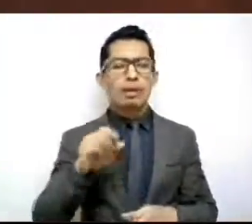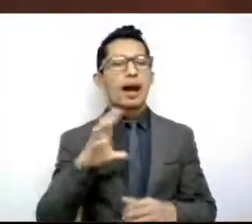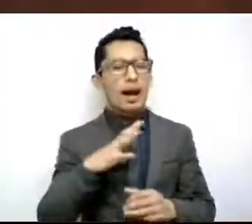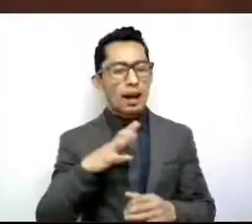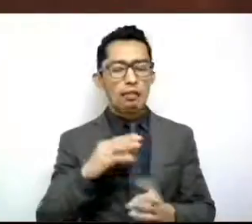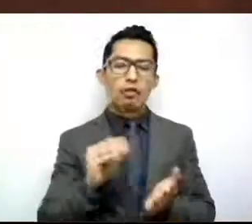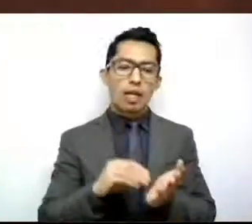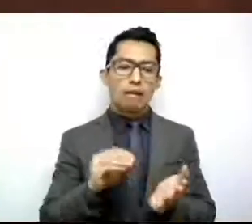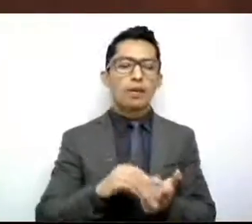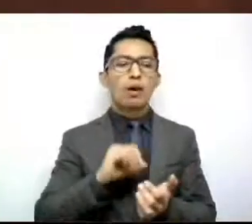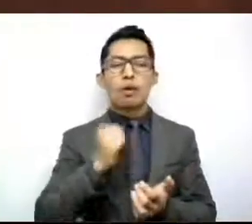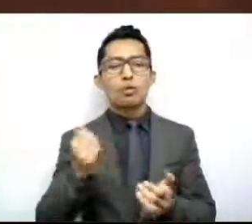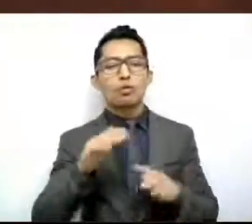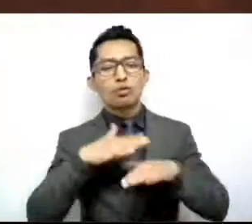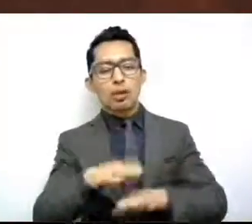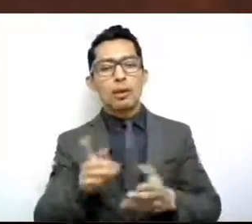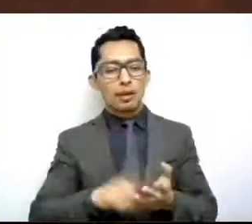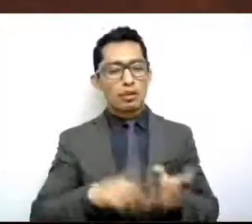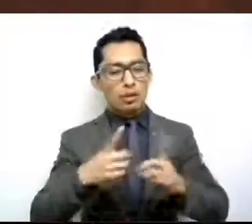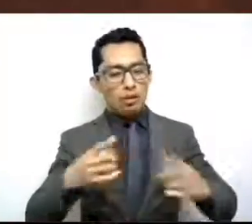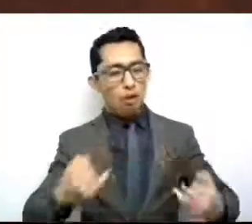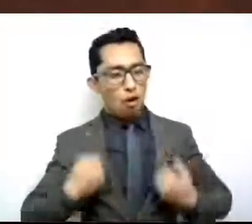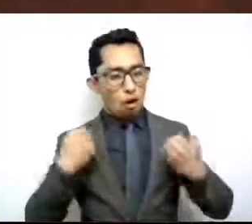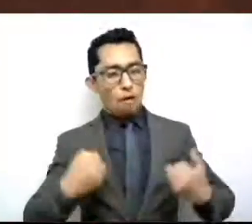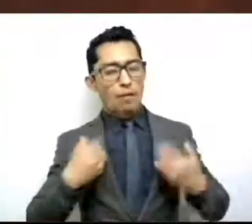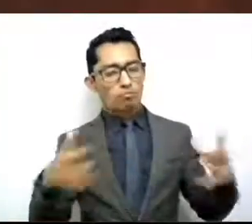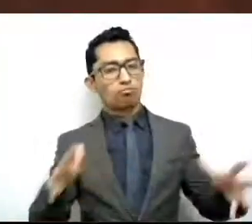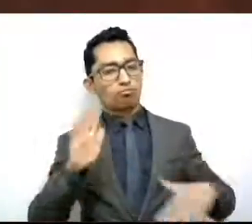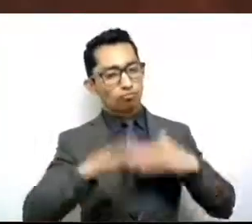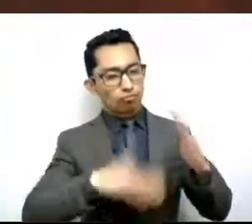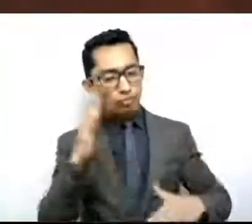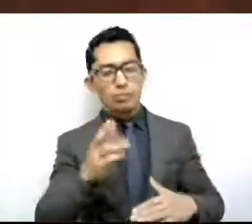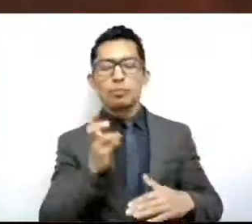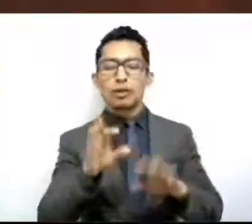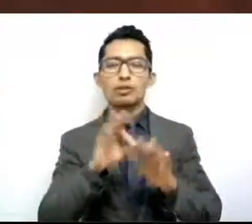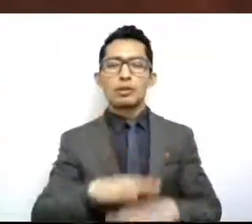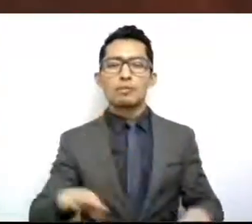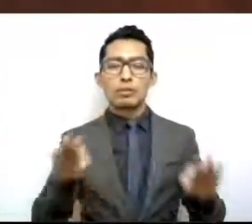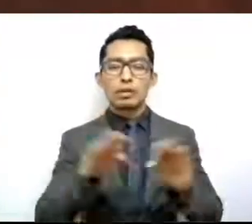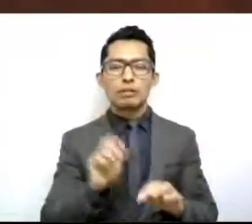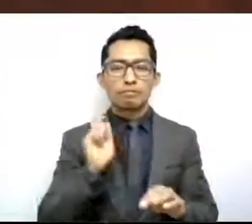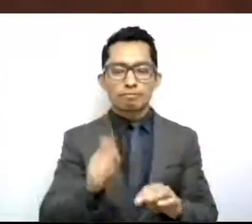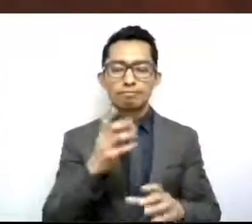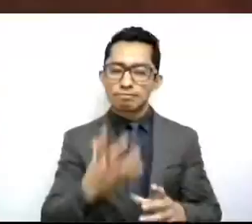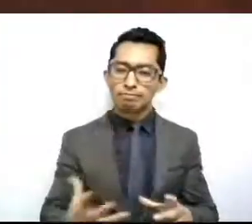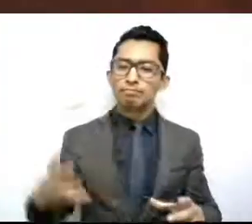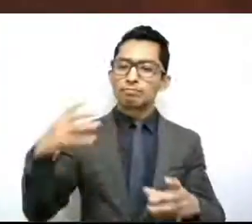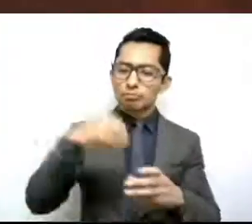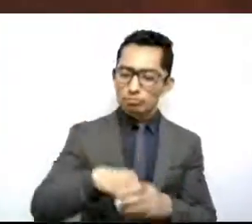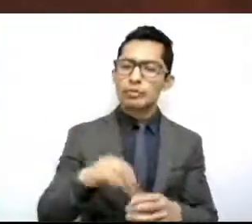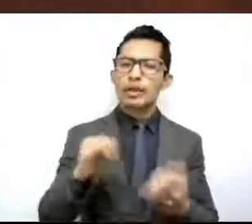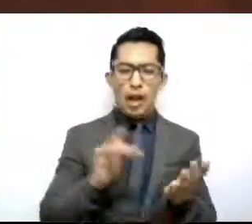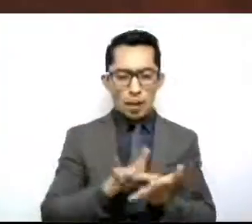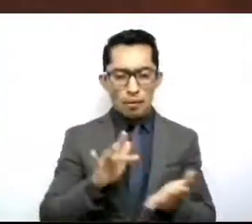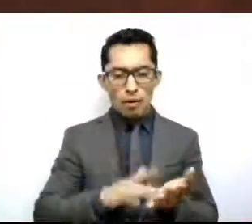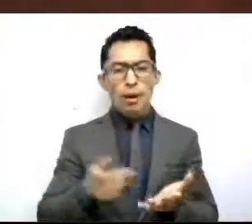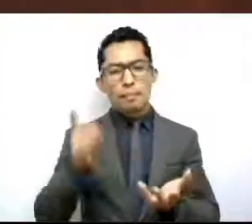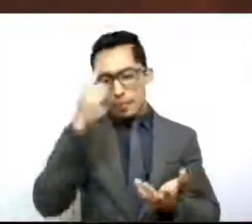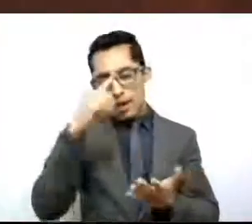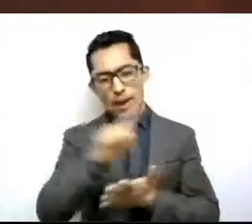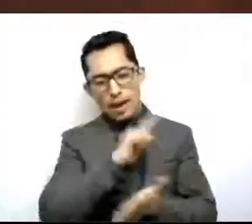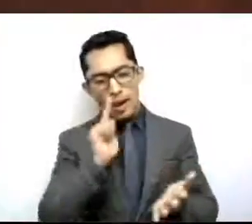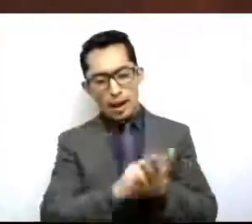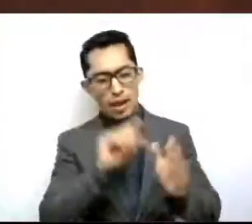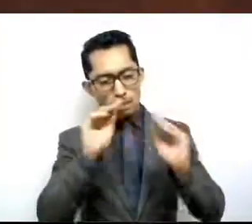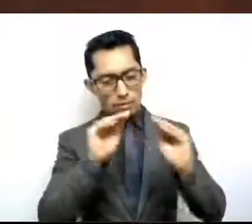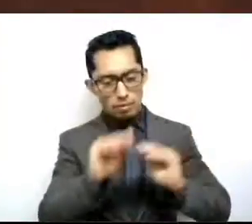en torno al desarrollo de los jóvenes, por lo que es importante incluirnos en el diseño de políticas